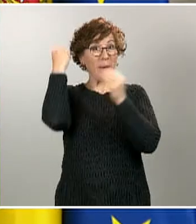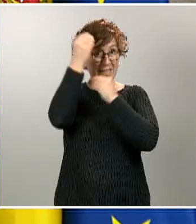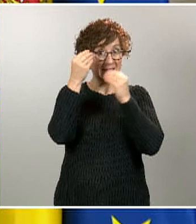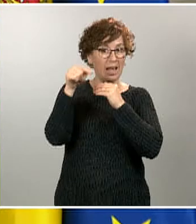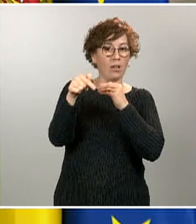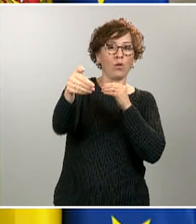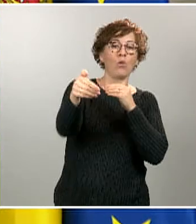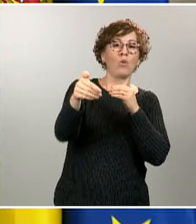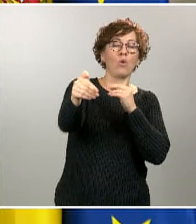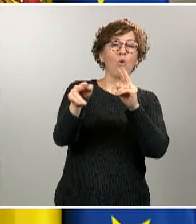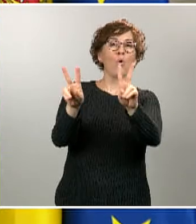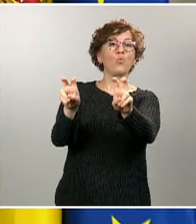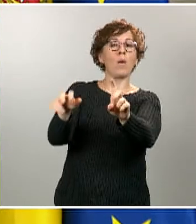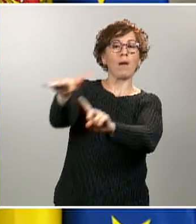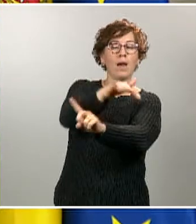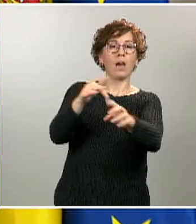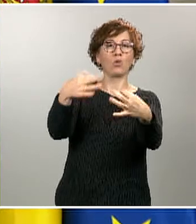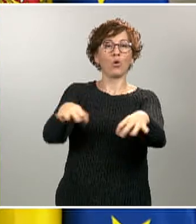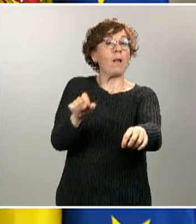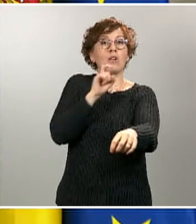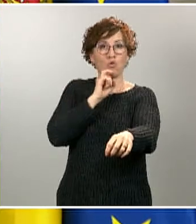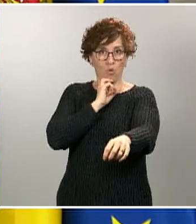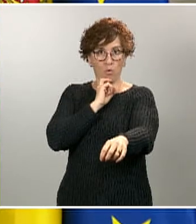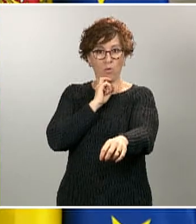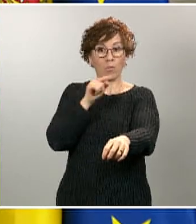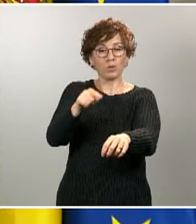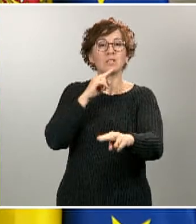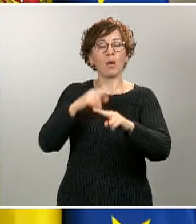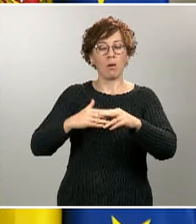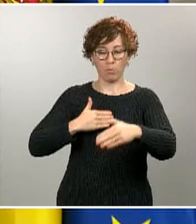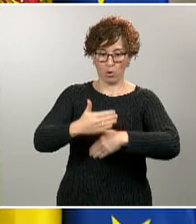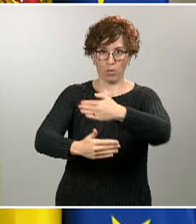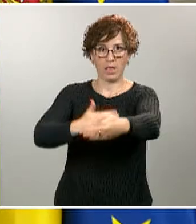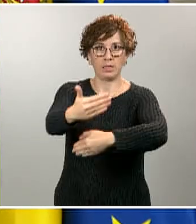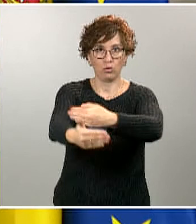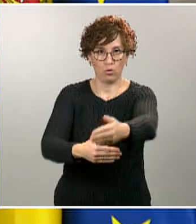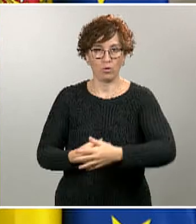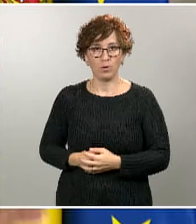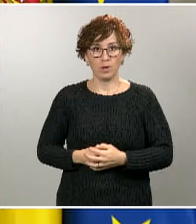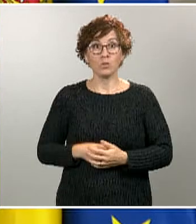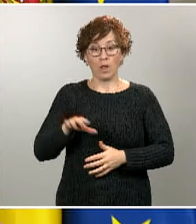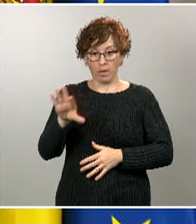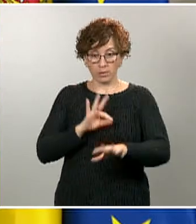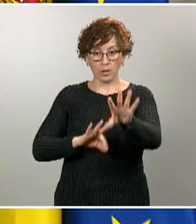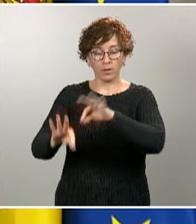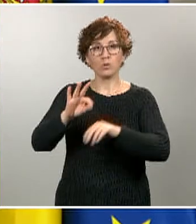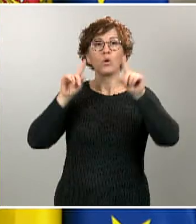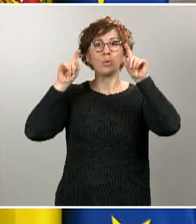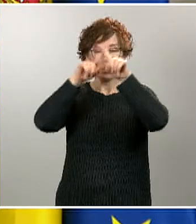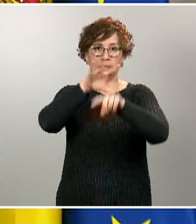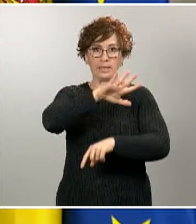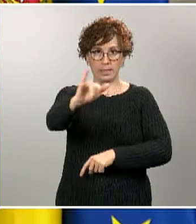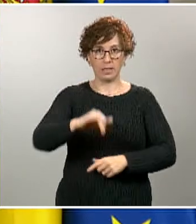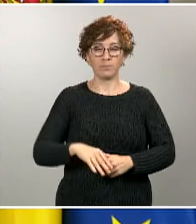expresó ayer el presidente del Gobierno, y que van a ser un proceso. ¿Son decisiones complejas? Sí. ¿Hay experiencias previas que nos